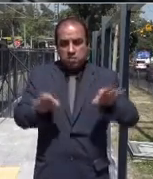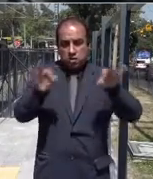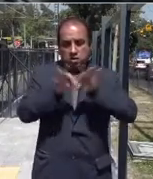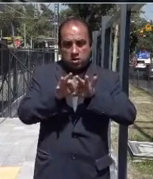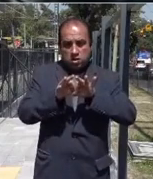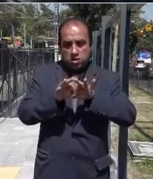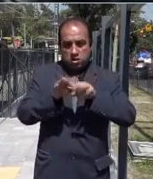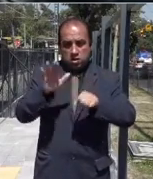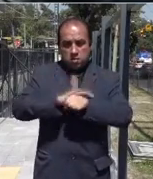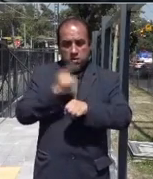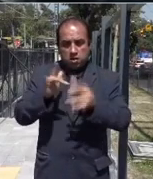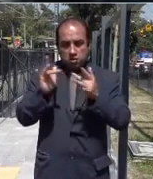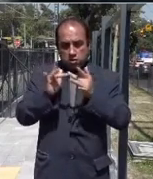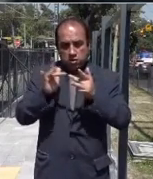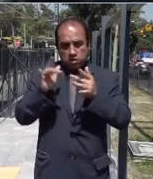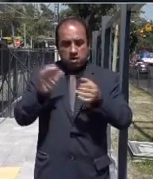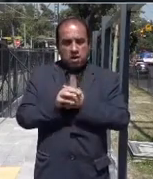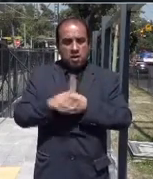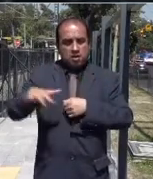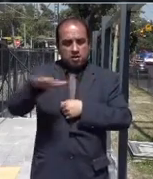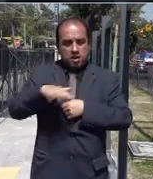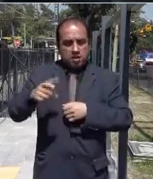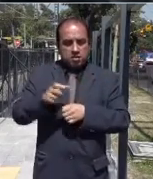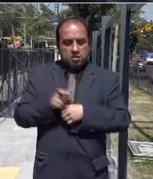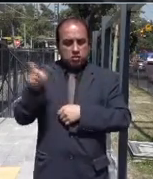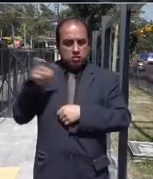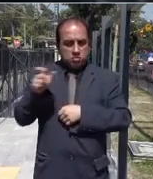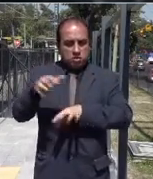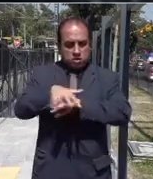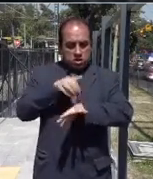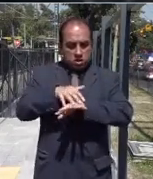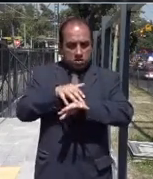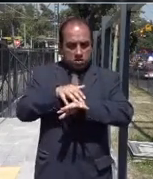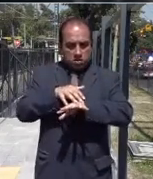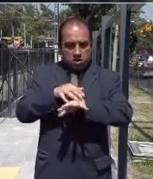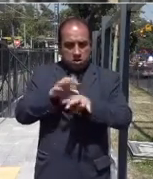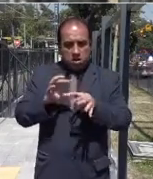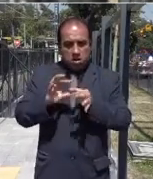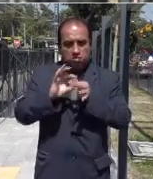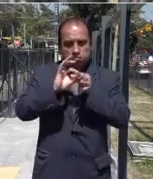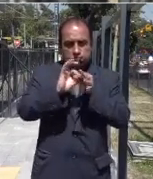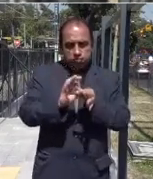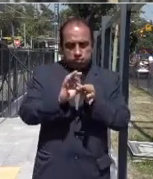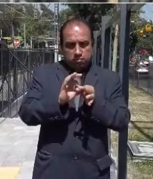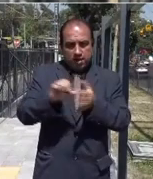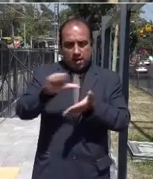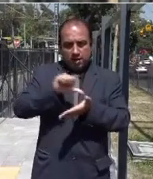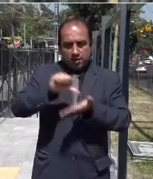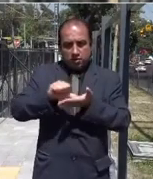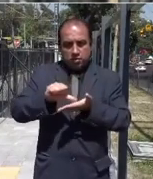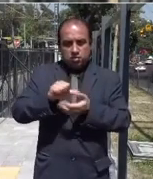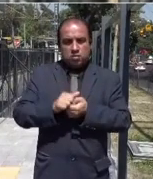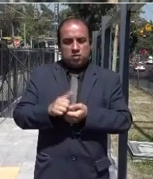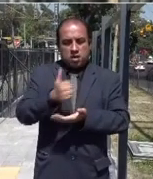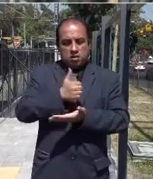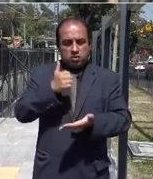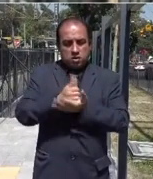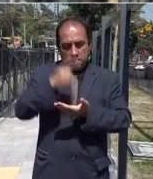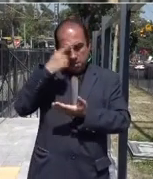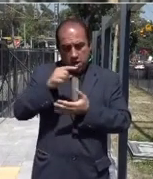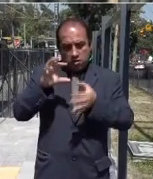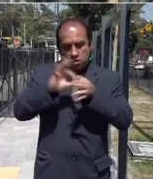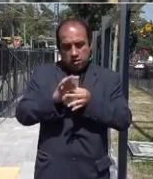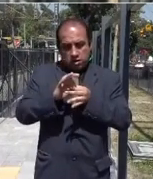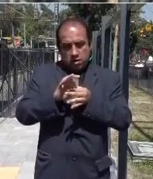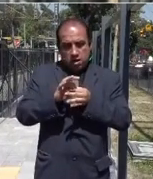de Xochimilco y Tlalpan primordialmente con el centro de la ciudad al conectarse a la línea 2 del metro.